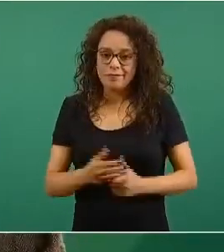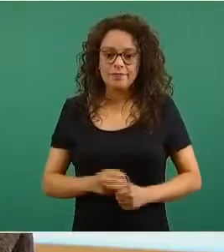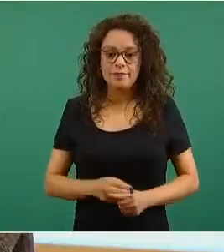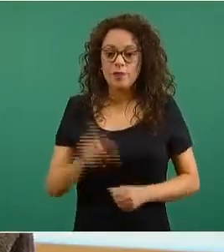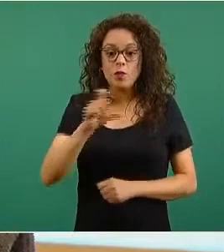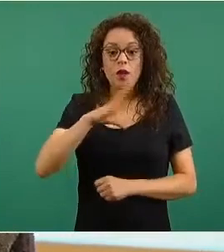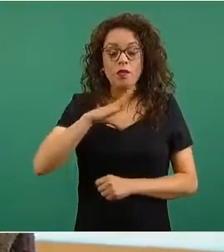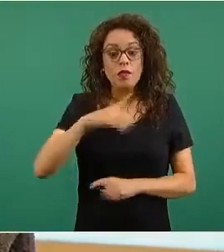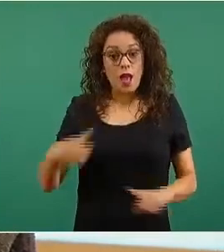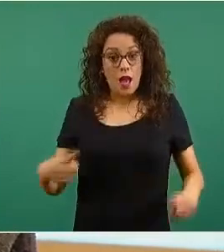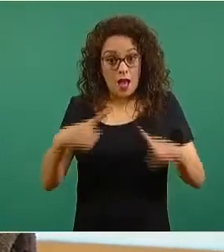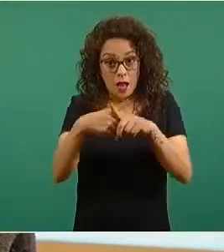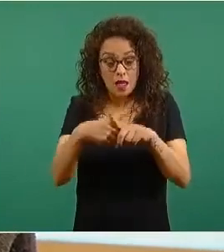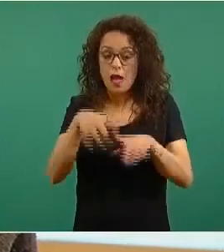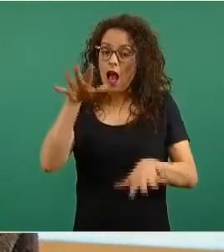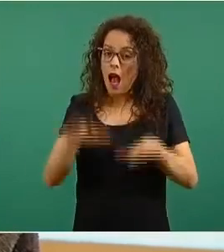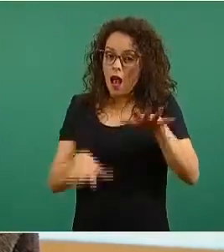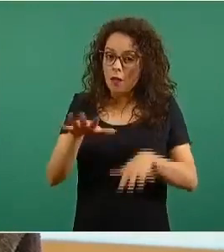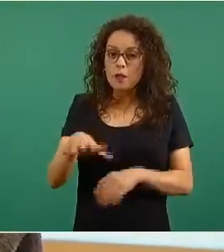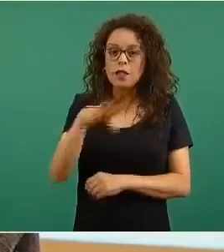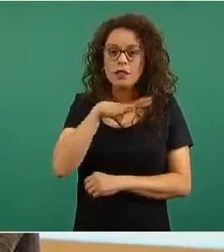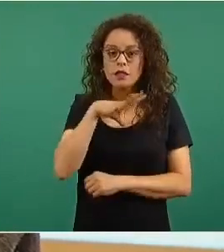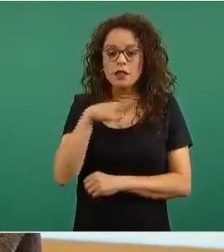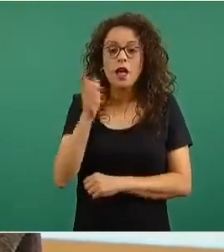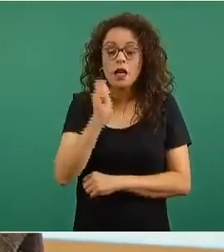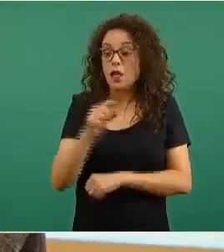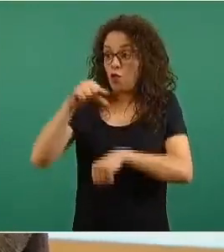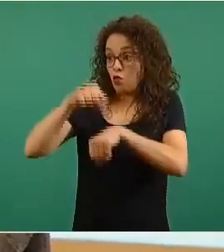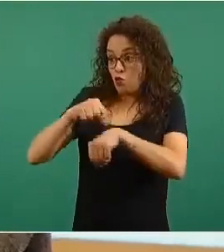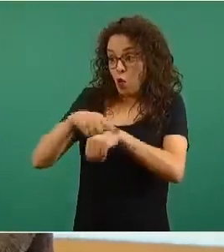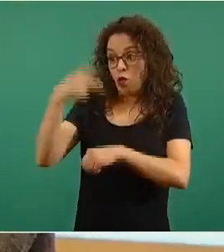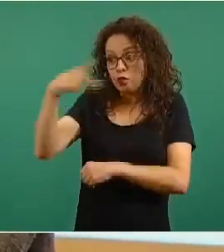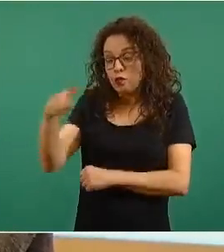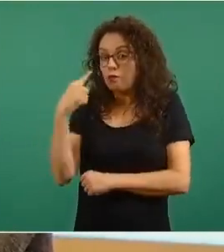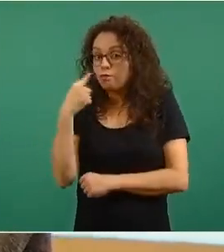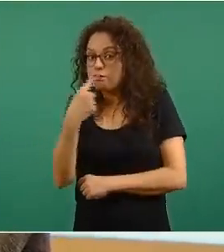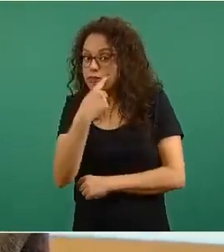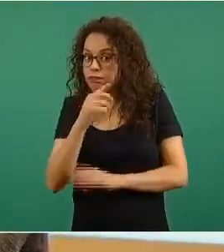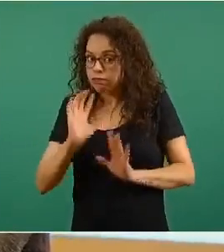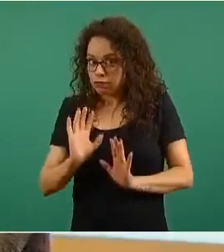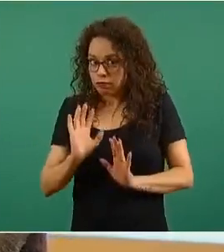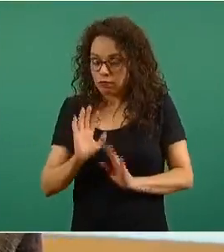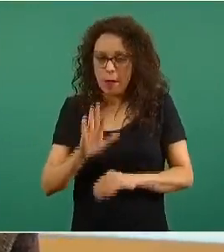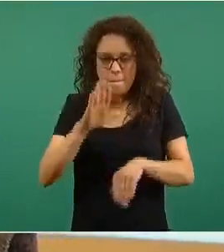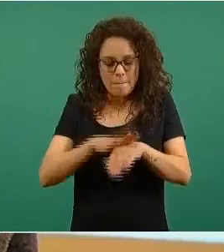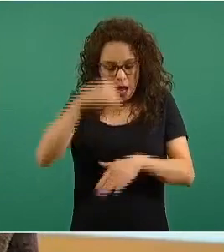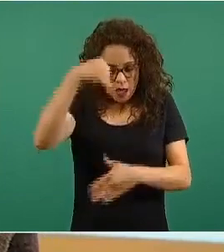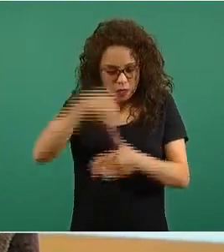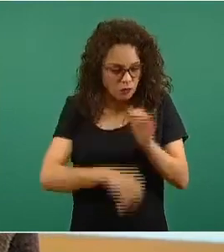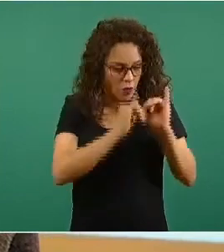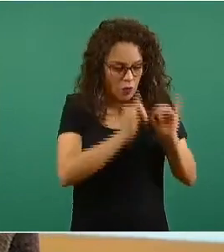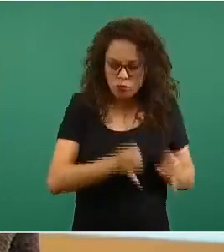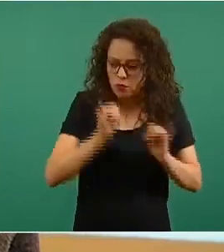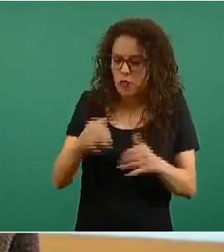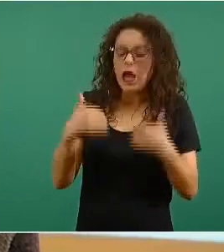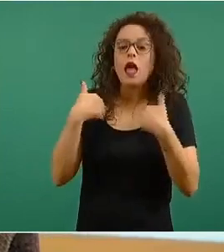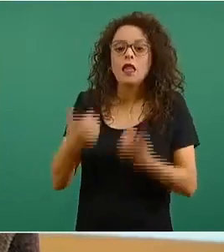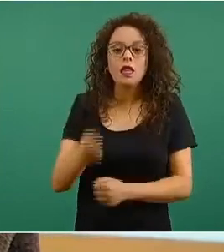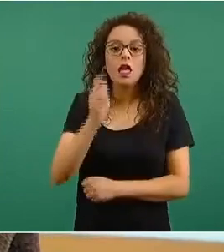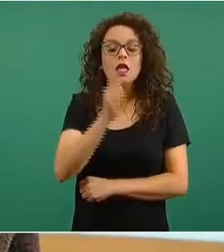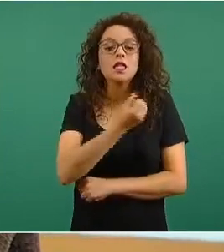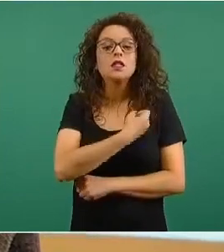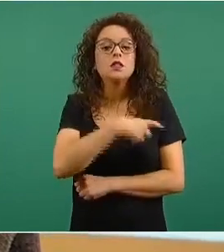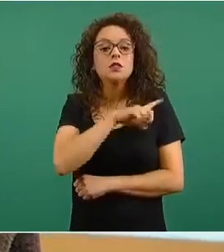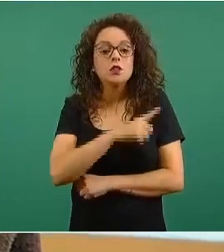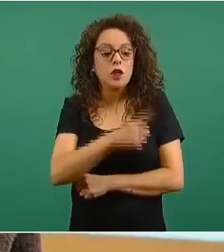existen a veces, de acuerdo al criterio médico individual, entendiendo a profundidad la condición de salud de